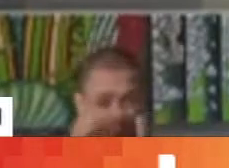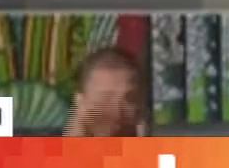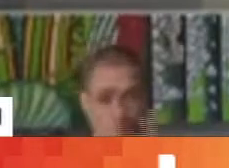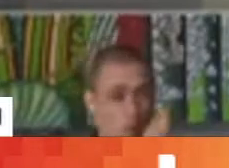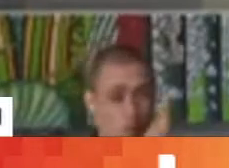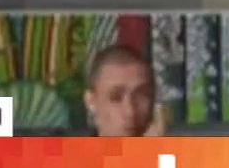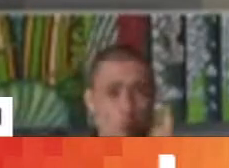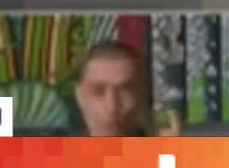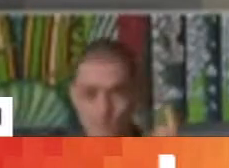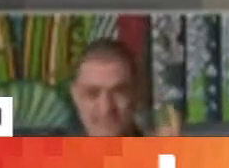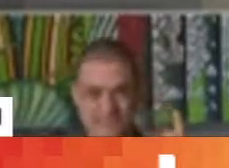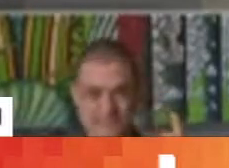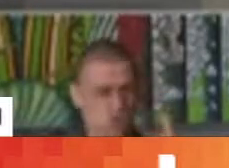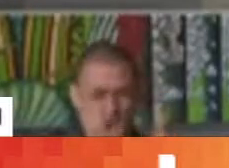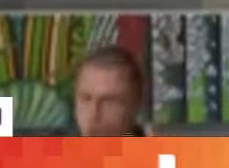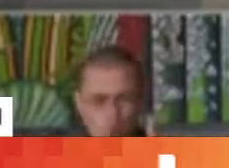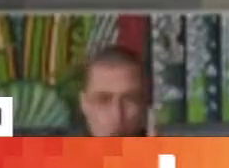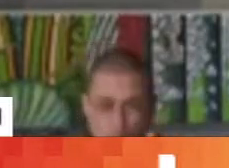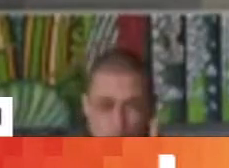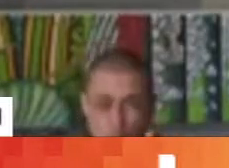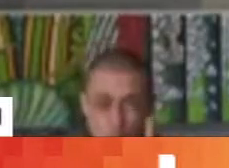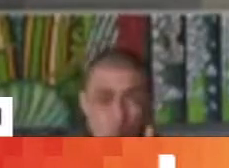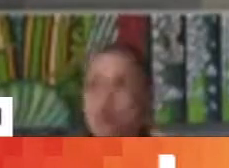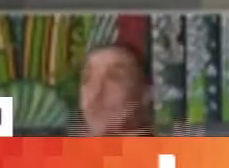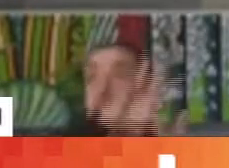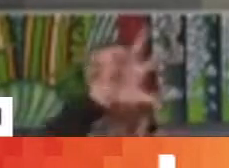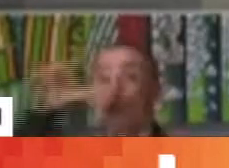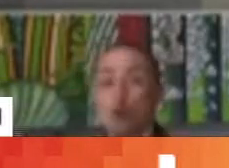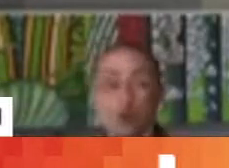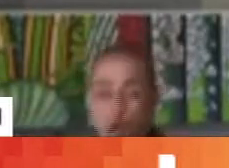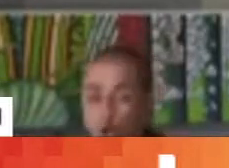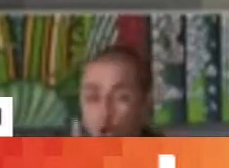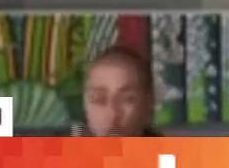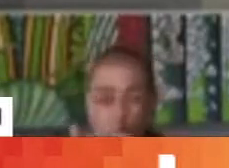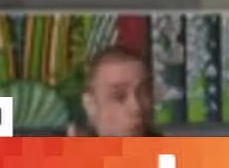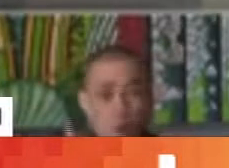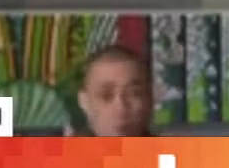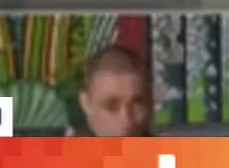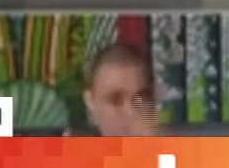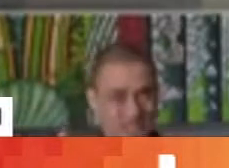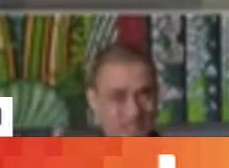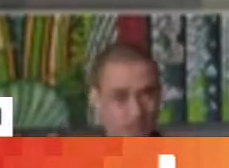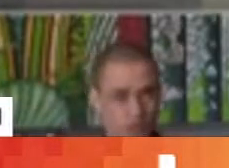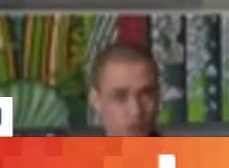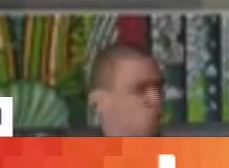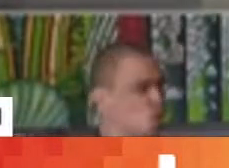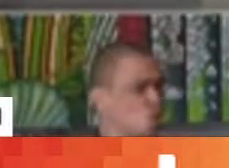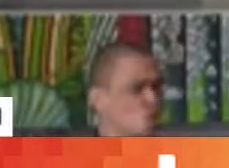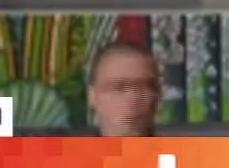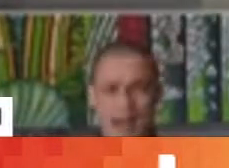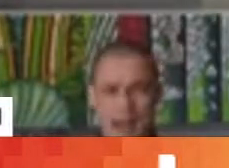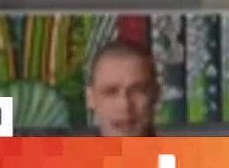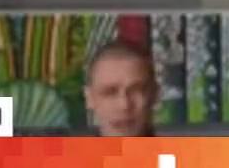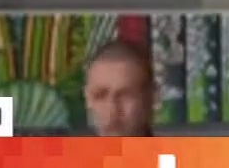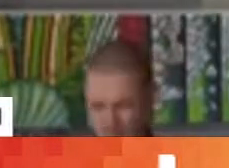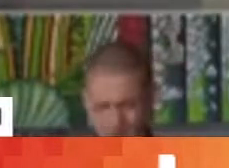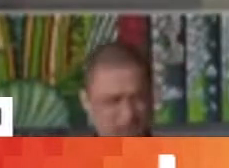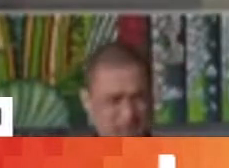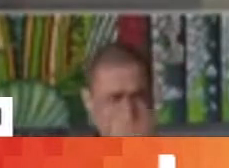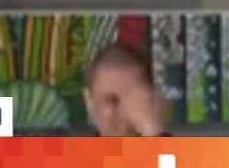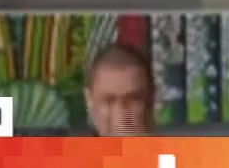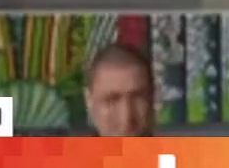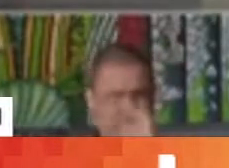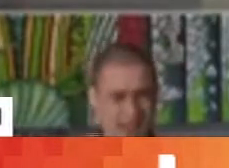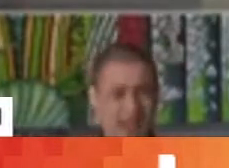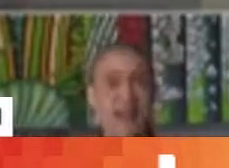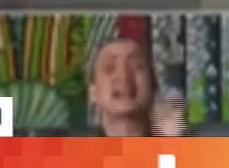¿Será que es el único presidente en el mundo que tiene razón? Es él quien tiene el poder, la capacidad, la ciencia y el conocimiento para